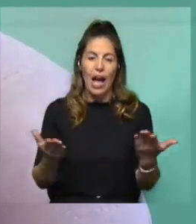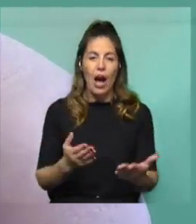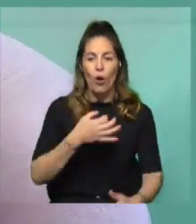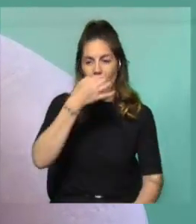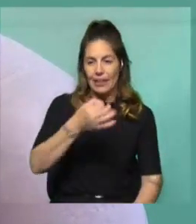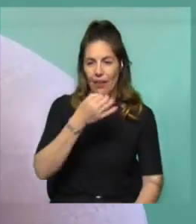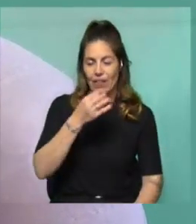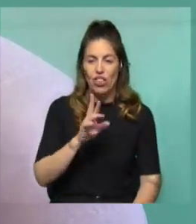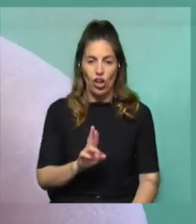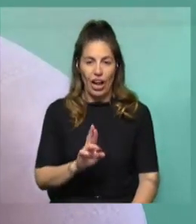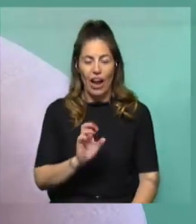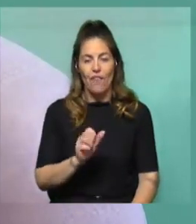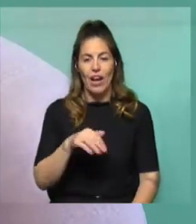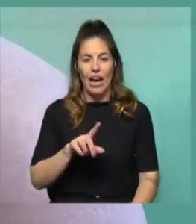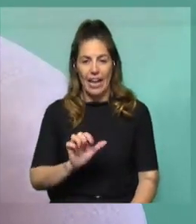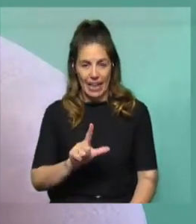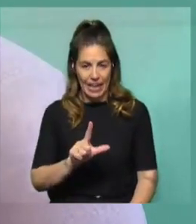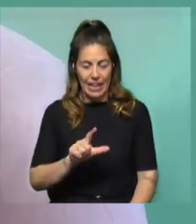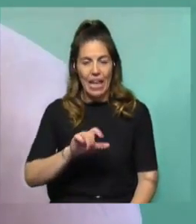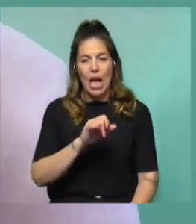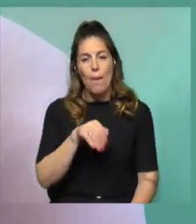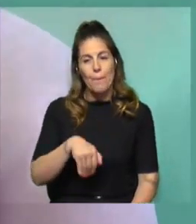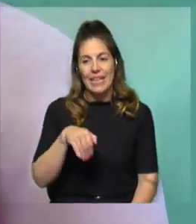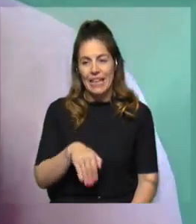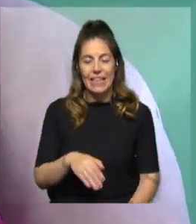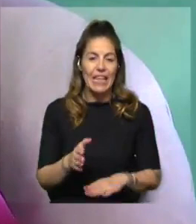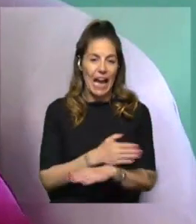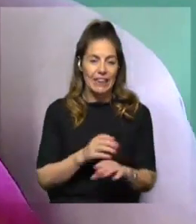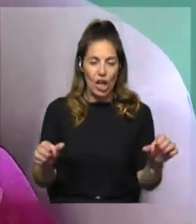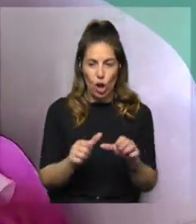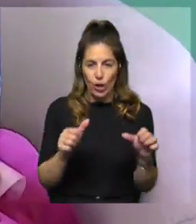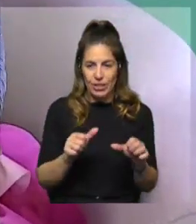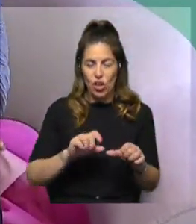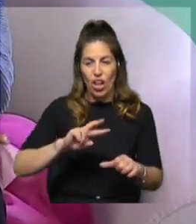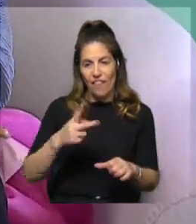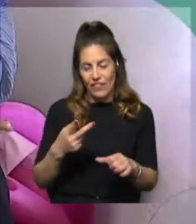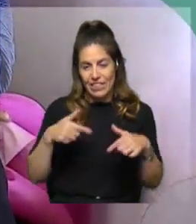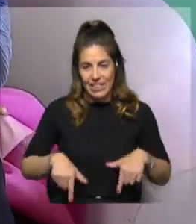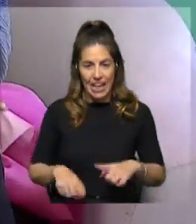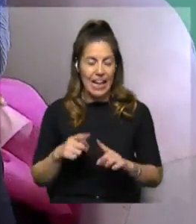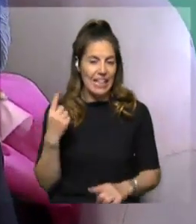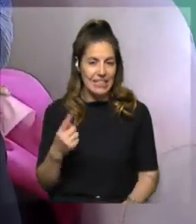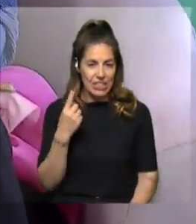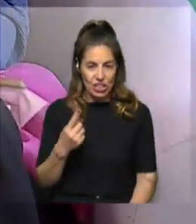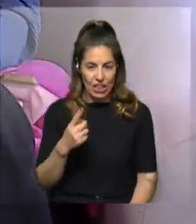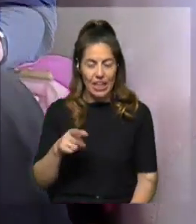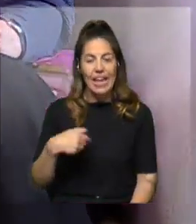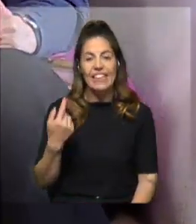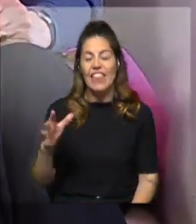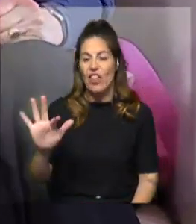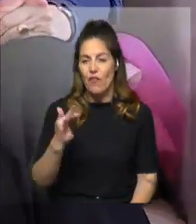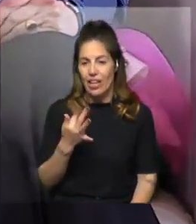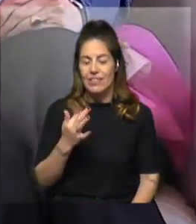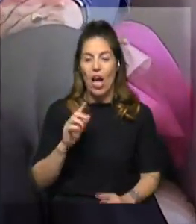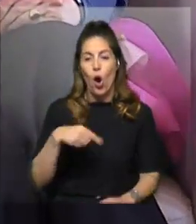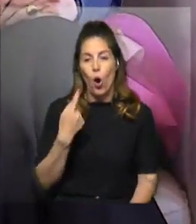Michelini, previamente a él lo hizo la ex vicecanciller Belela Herrera, y desde Francia otro de los hijos de Michelini,